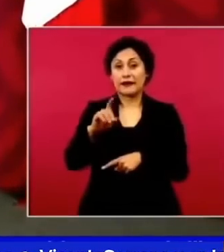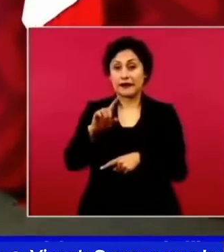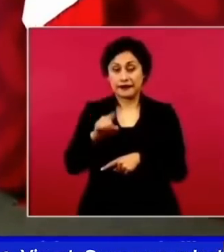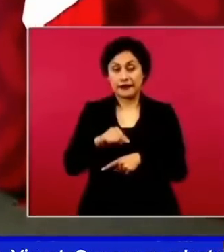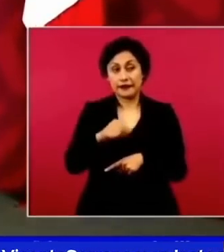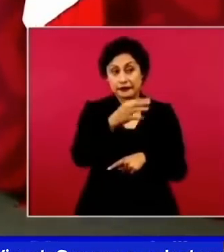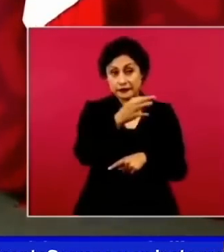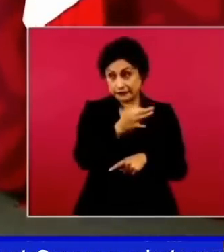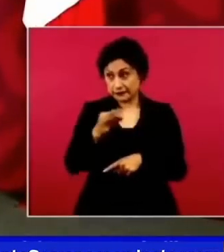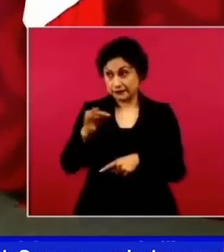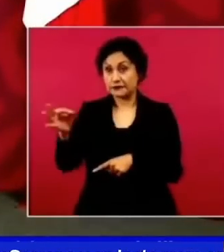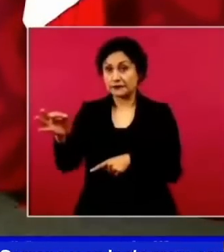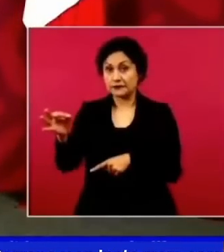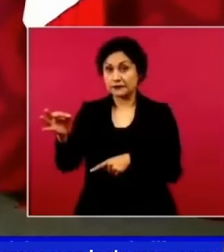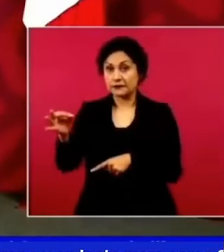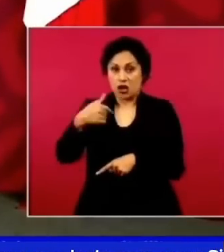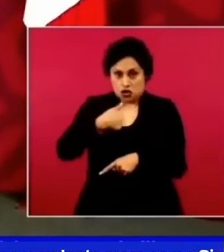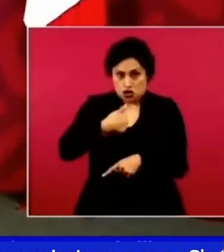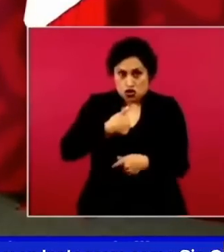Yo fui el responsable de eso.